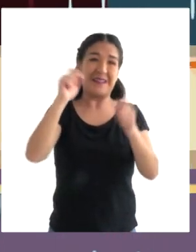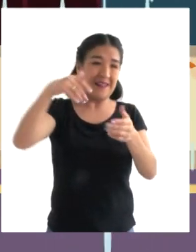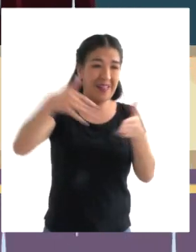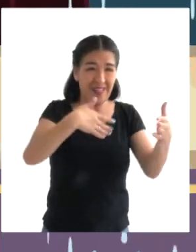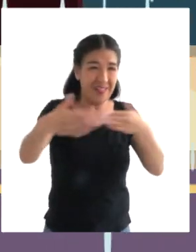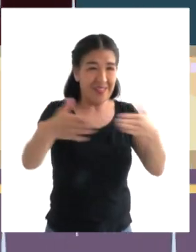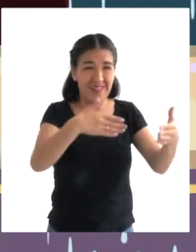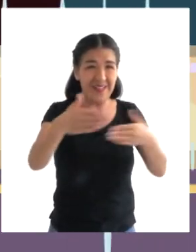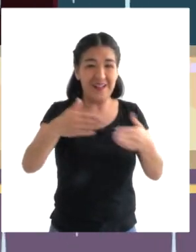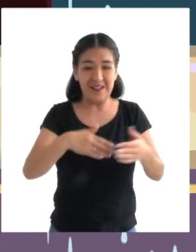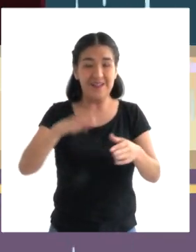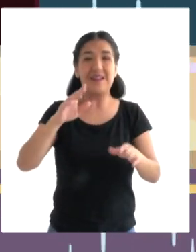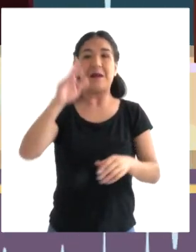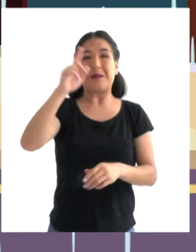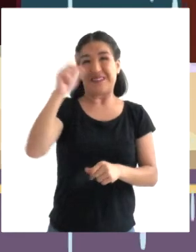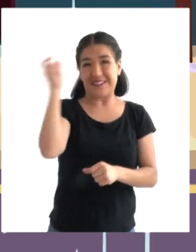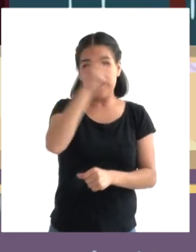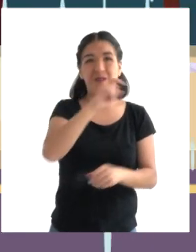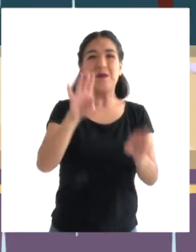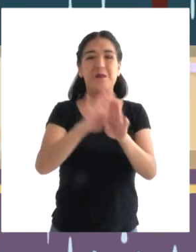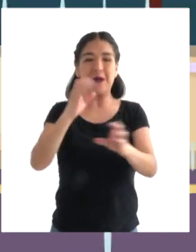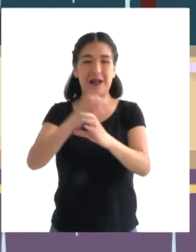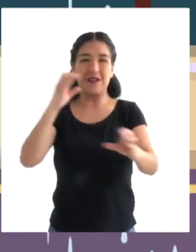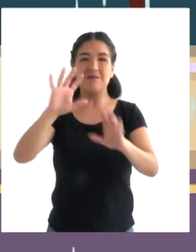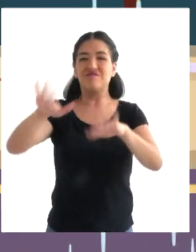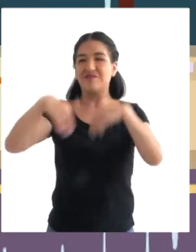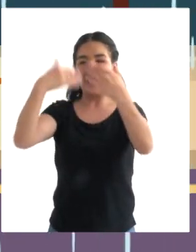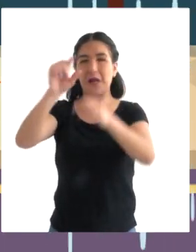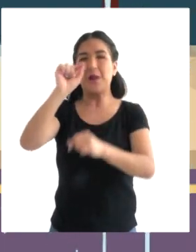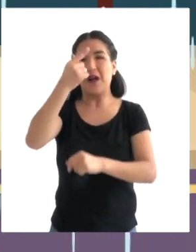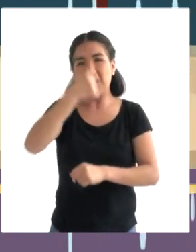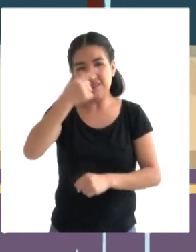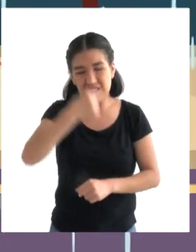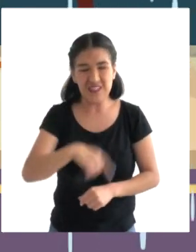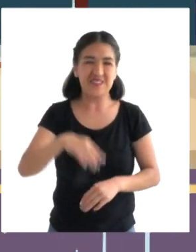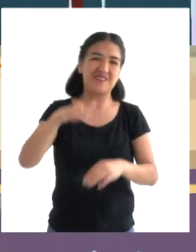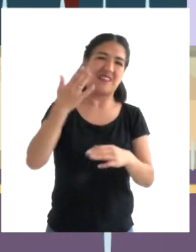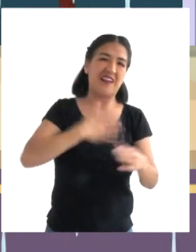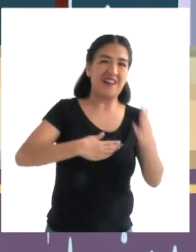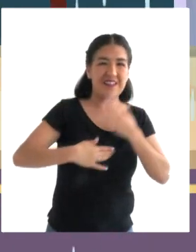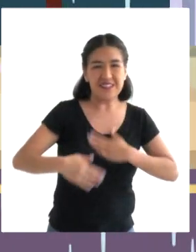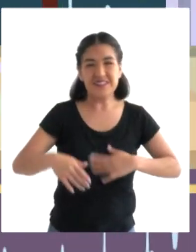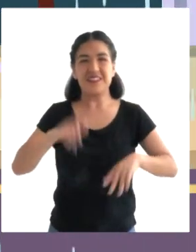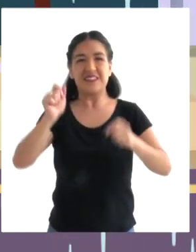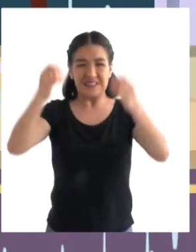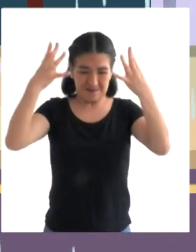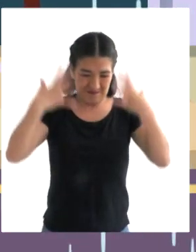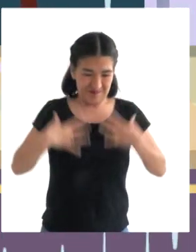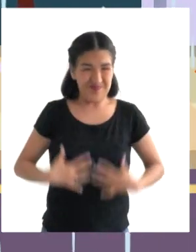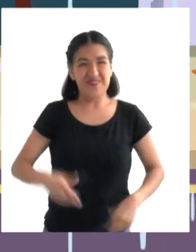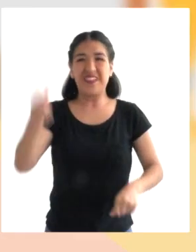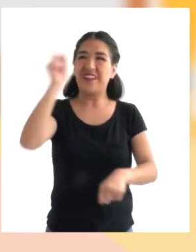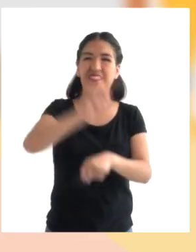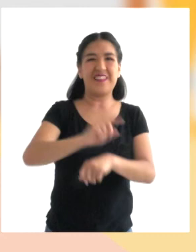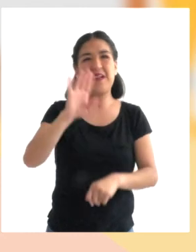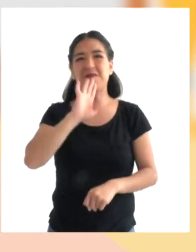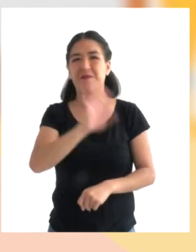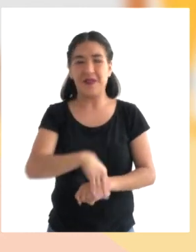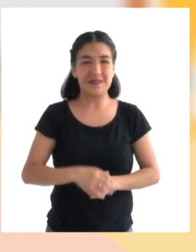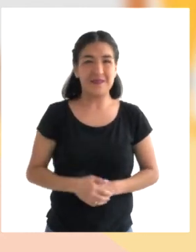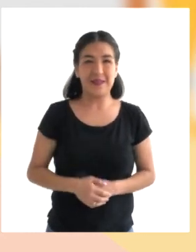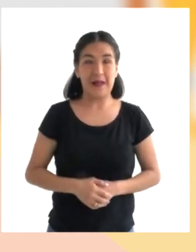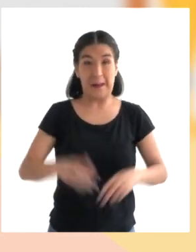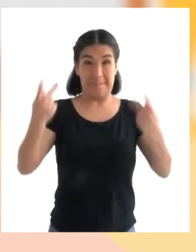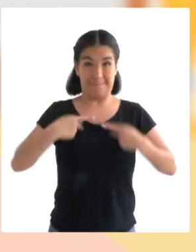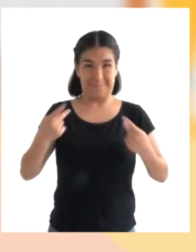Tiene problemas para encontrar transporte y llega resfriada, fastidiada, sintiendo que tuvo un pésimo día. Una